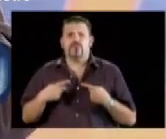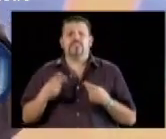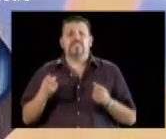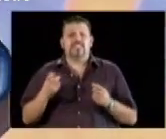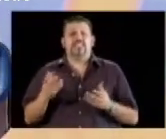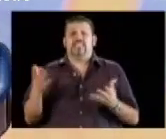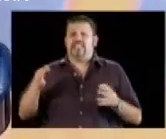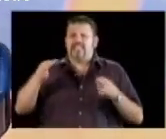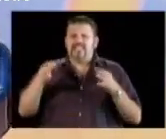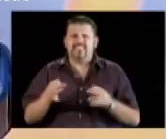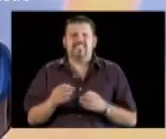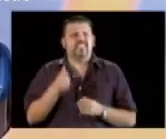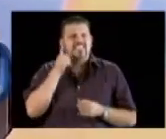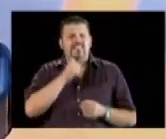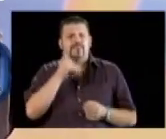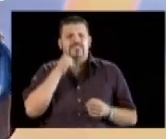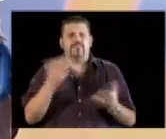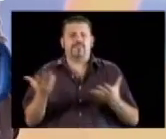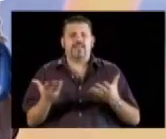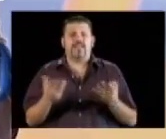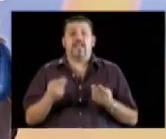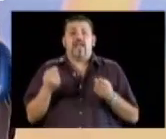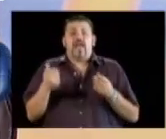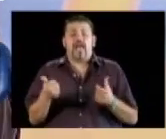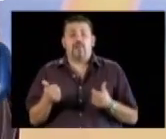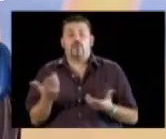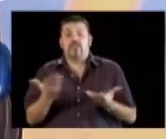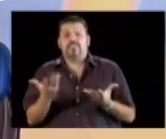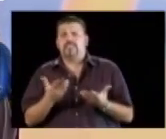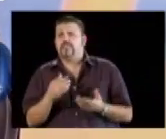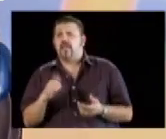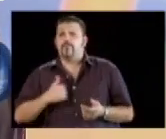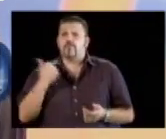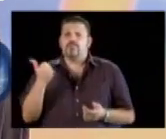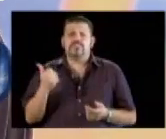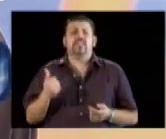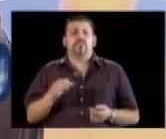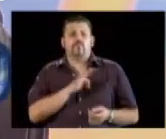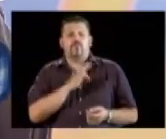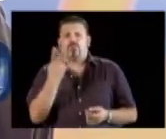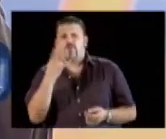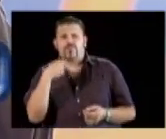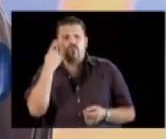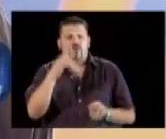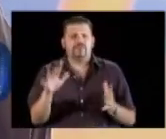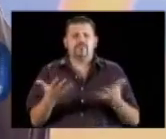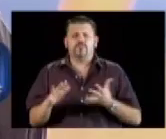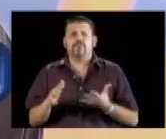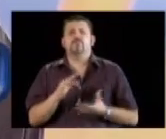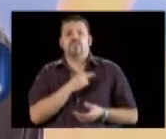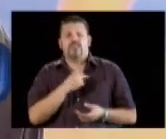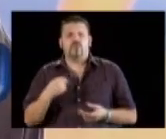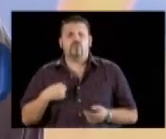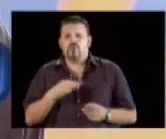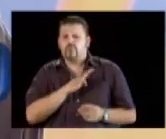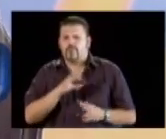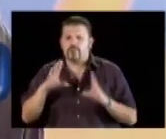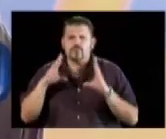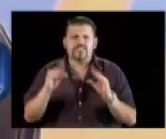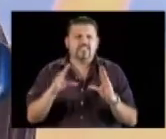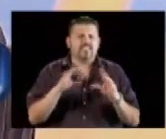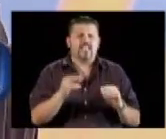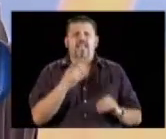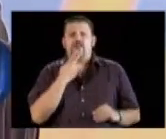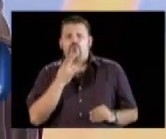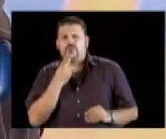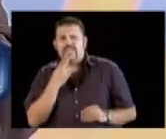y recién contagiados, para que puedan aprovechar durante 4 horas más o menos todo lo que podemos enseñarles para usar,